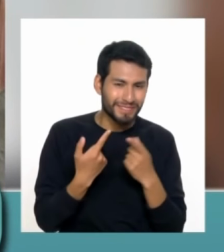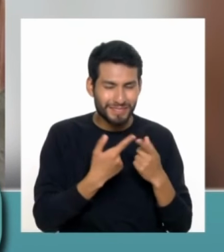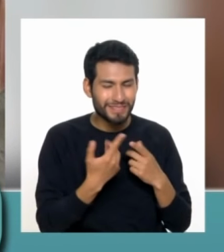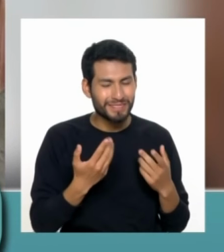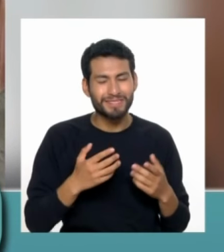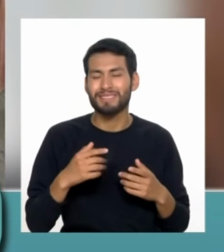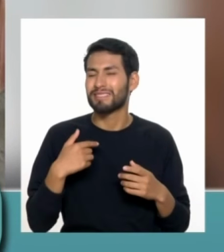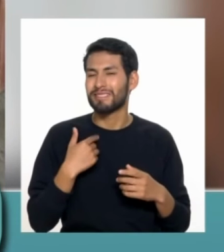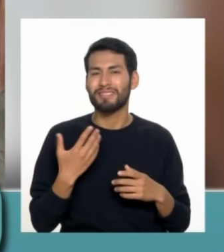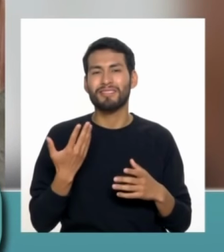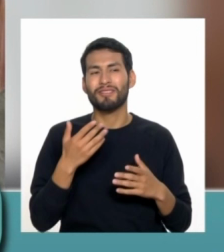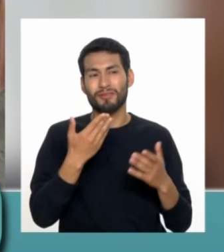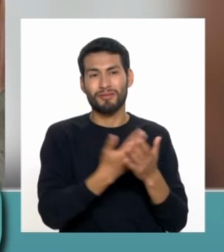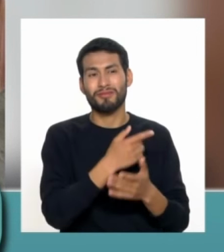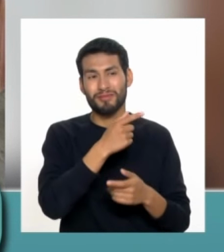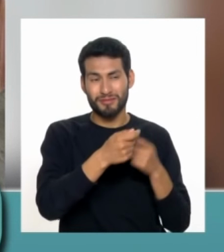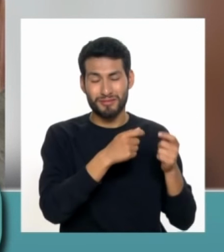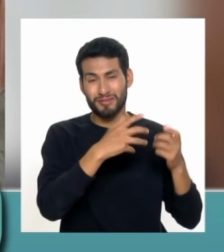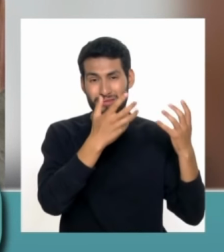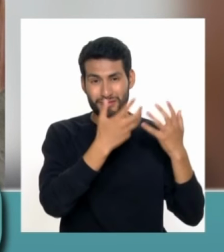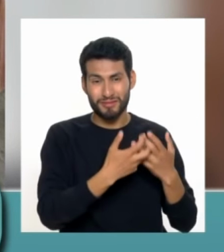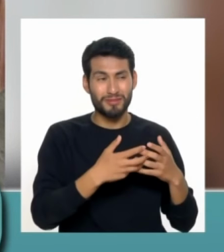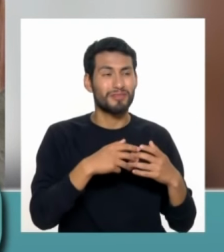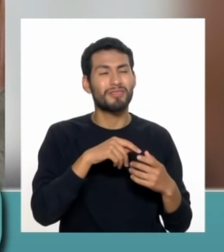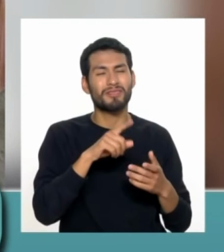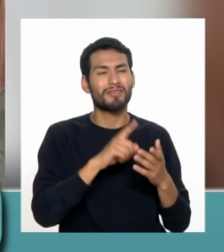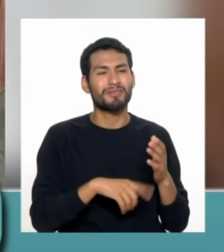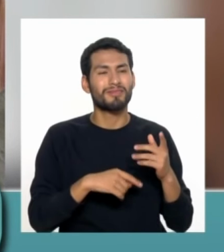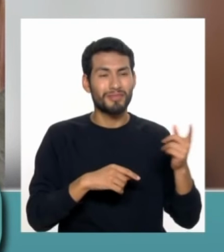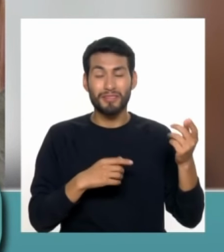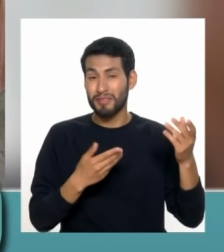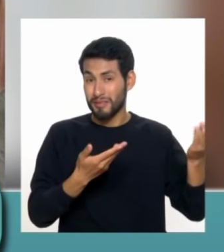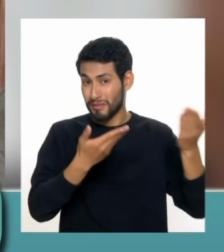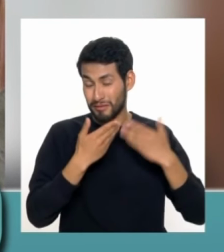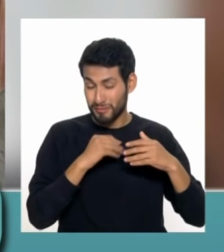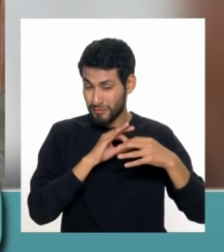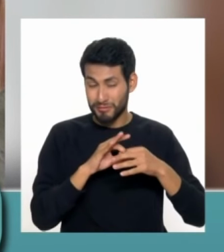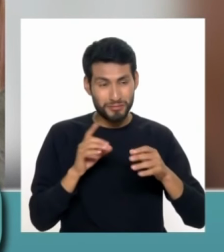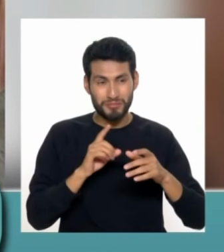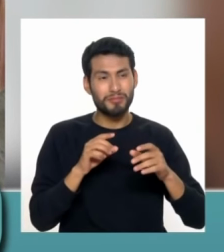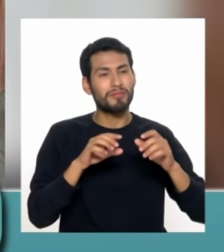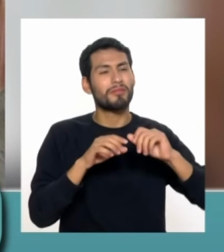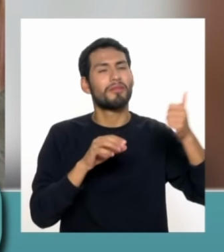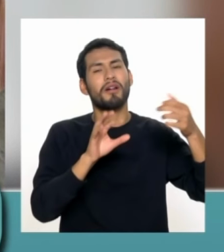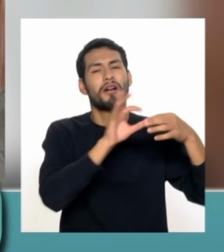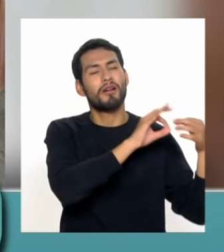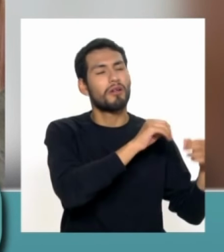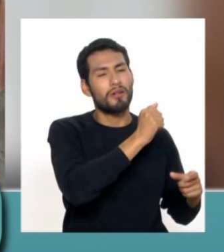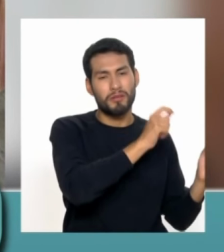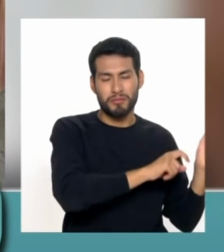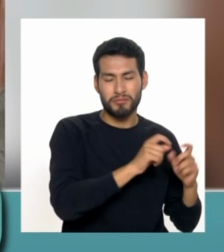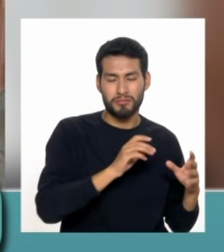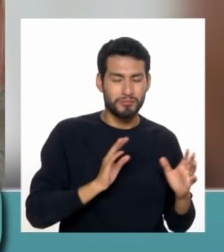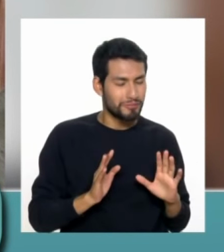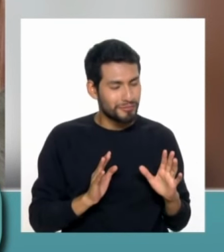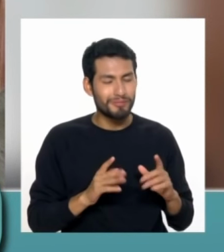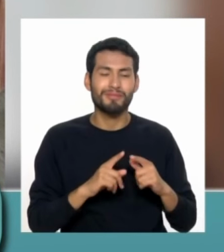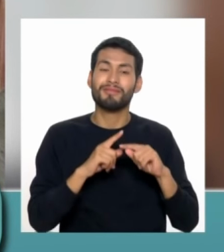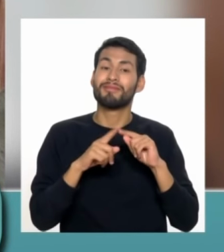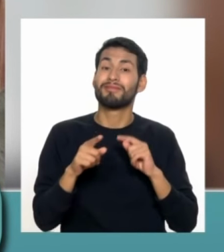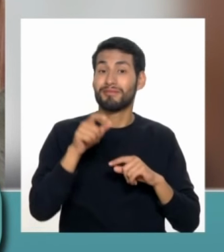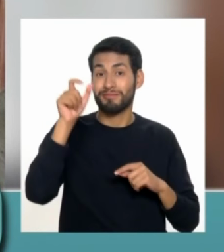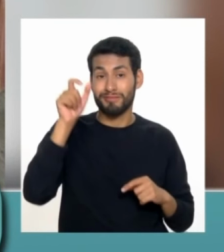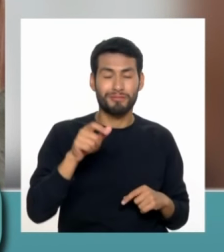por parte de los nuevos dueños de esa empresa, pues hicieron de que desistieran de trabajar con nosotros y trabajaron con otras personas. Pero el